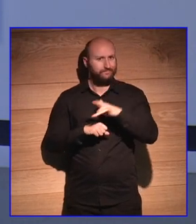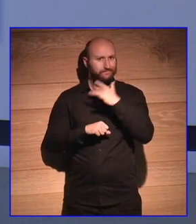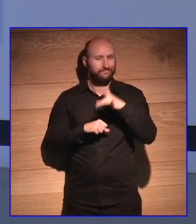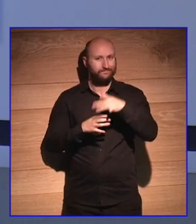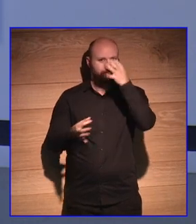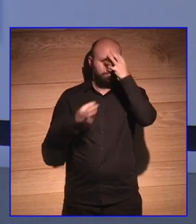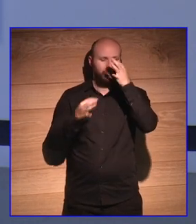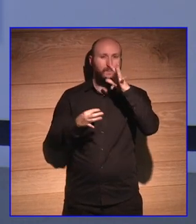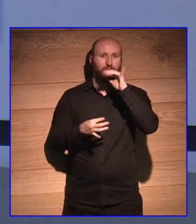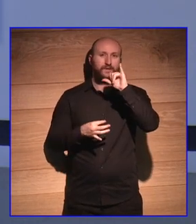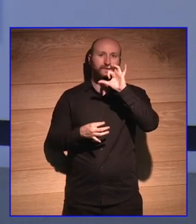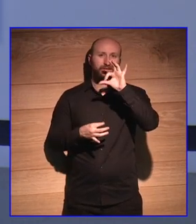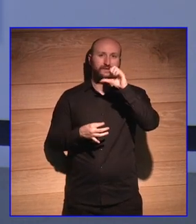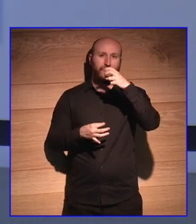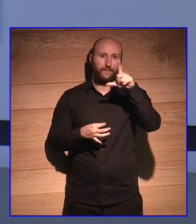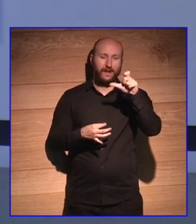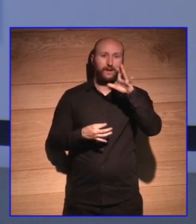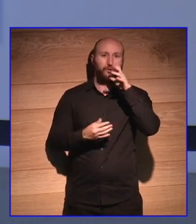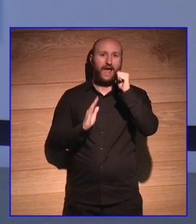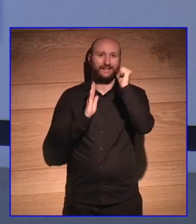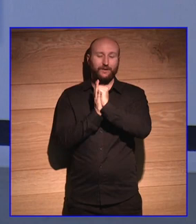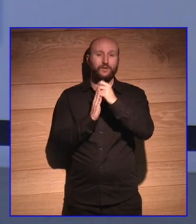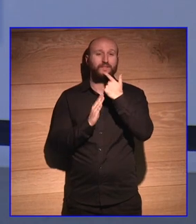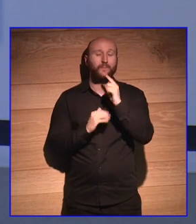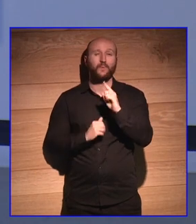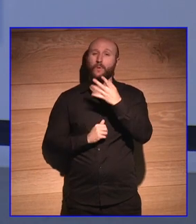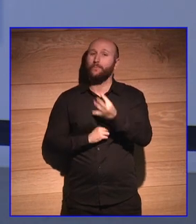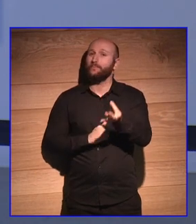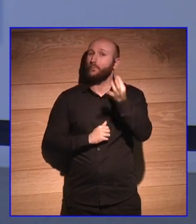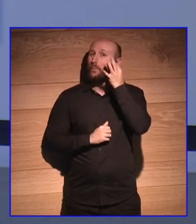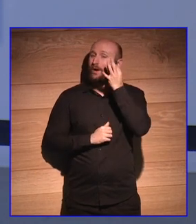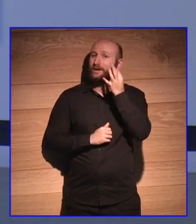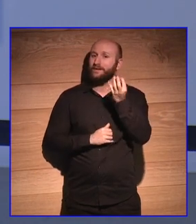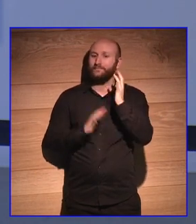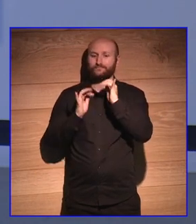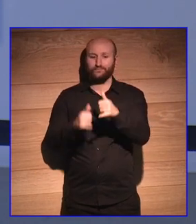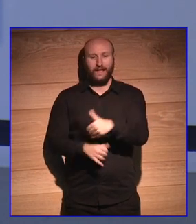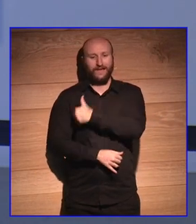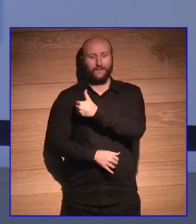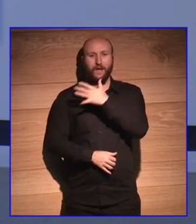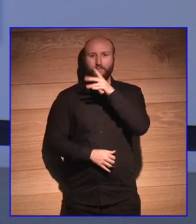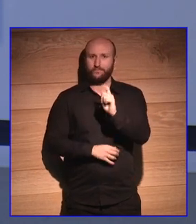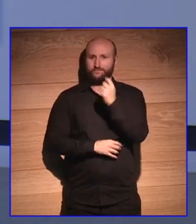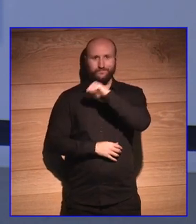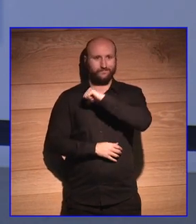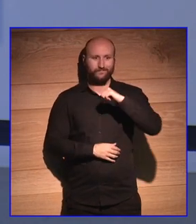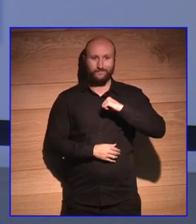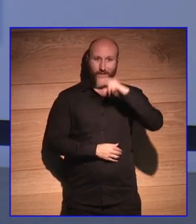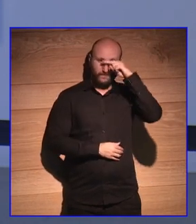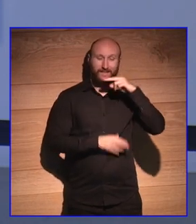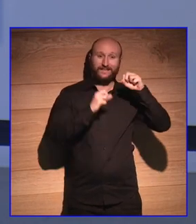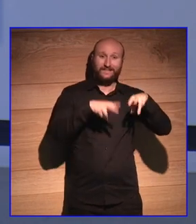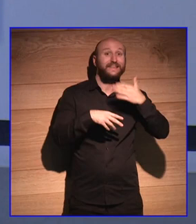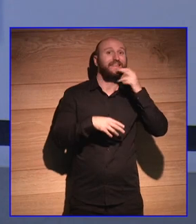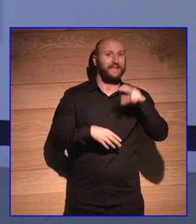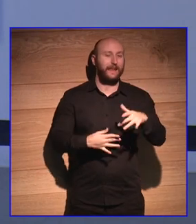isabel tejeda martín en uno de sus artículos deja claro que la primera mujer que llega a la academia por méritos propios y sin padrinos fue maría de